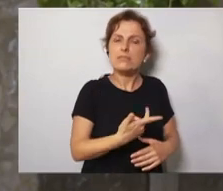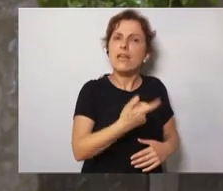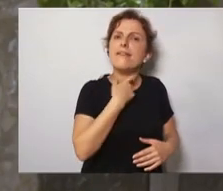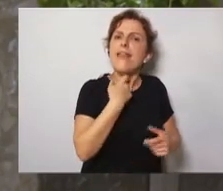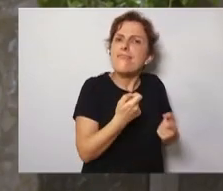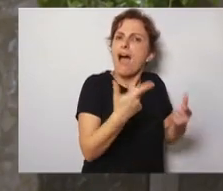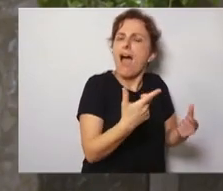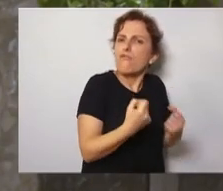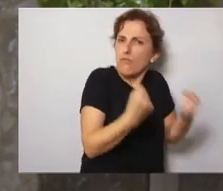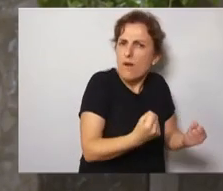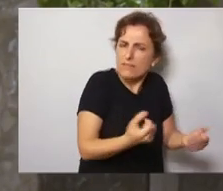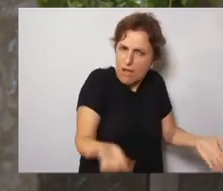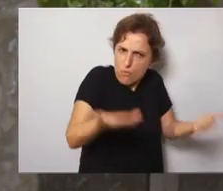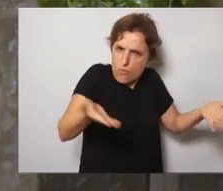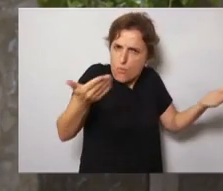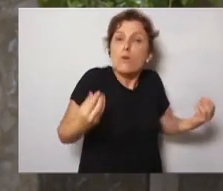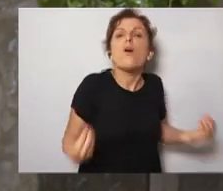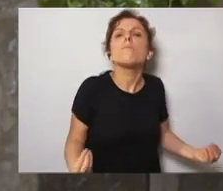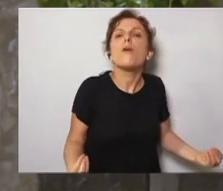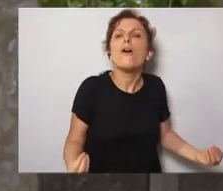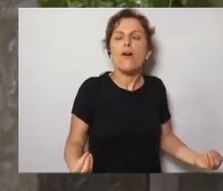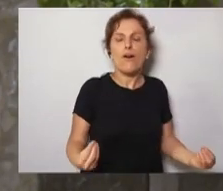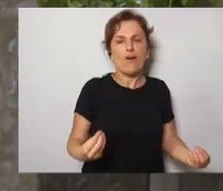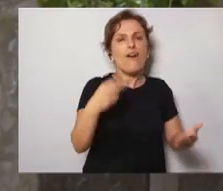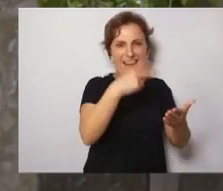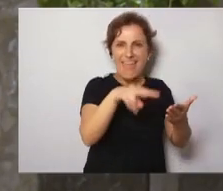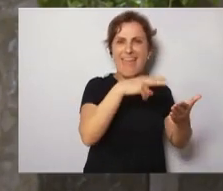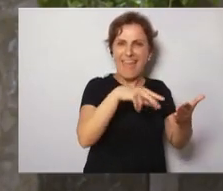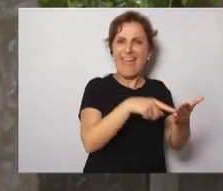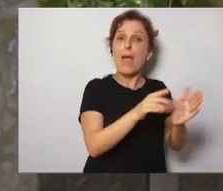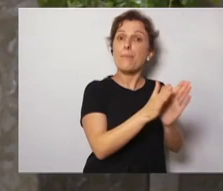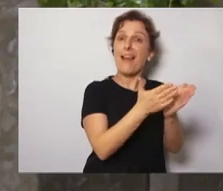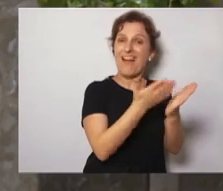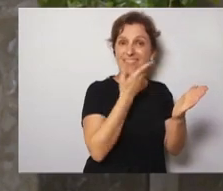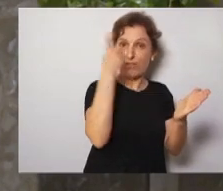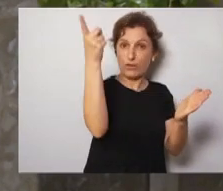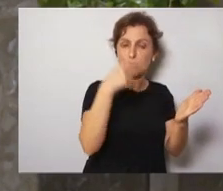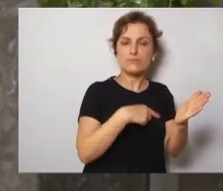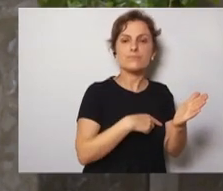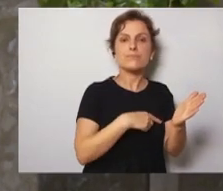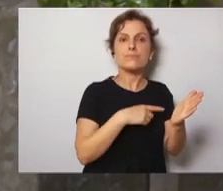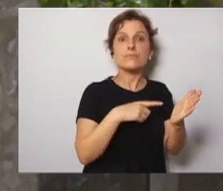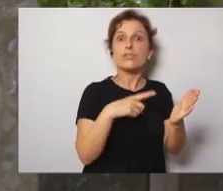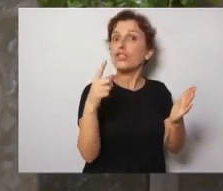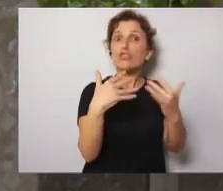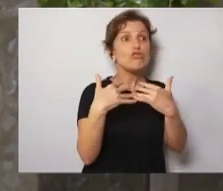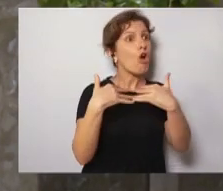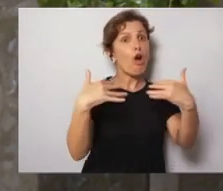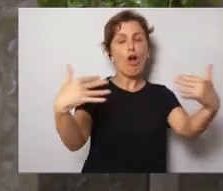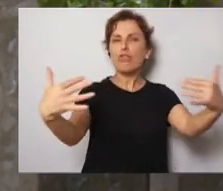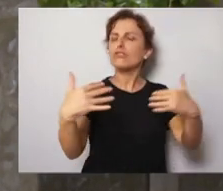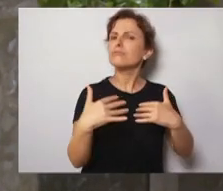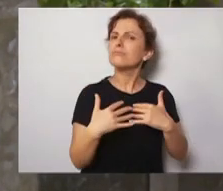públicamente la palabra de dios y todos dicen amén amén se